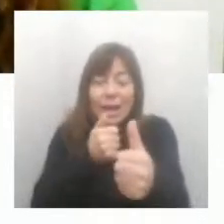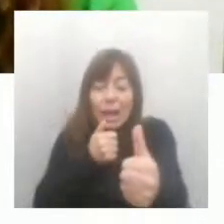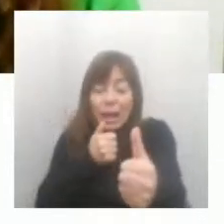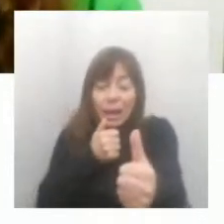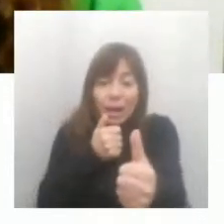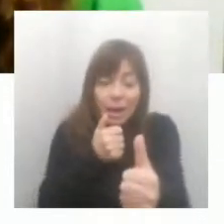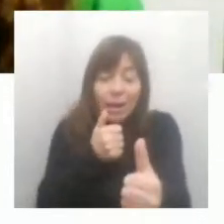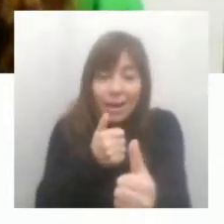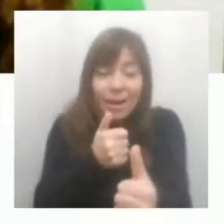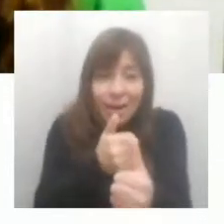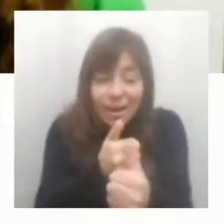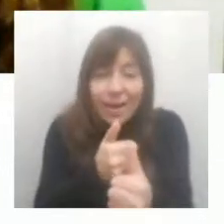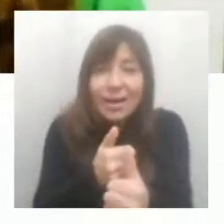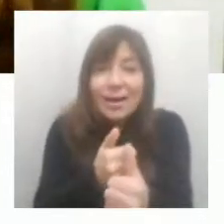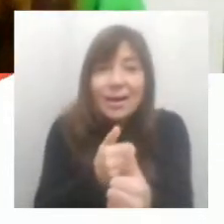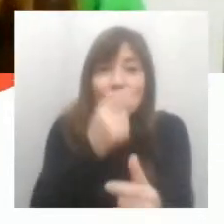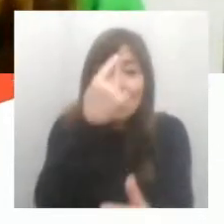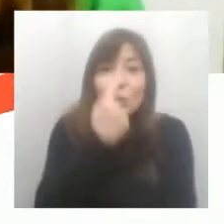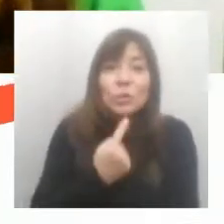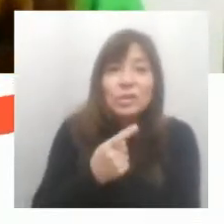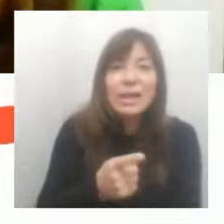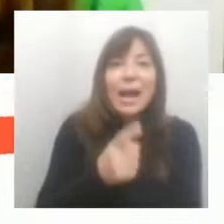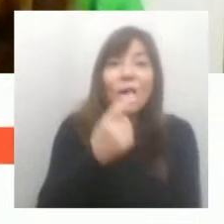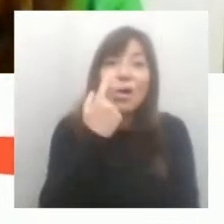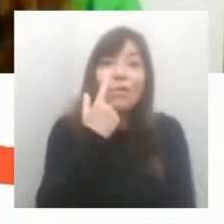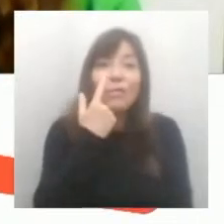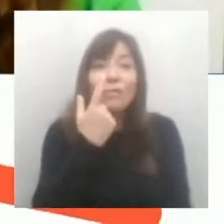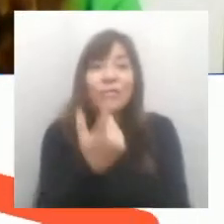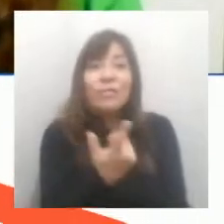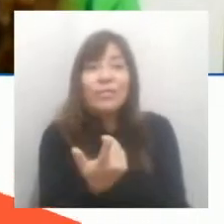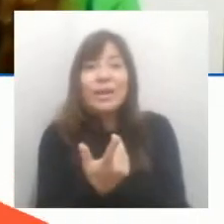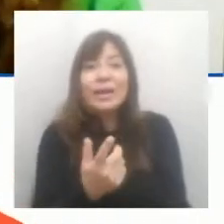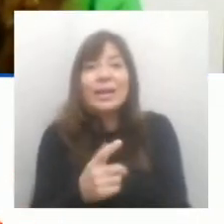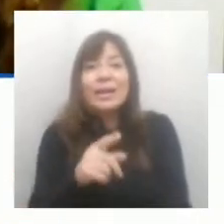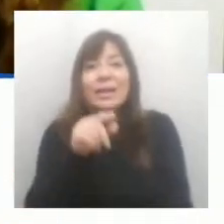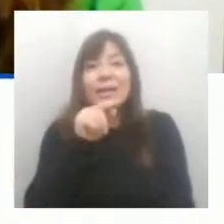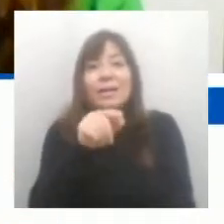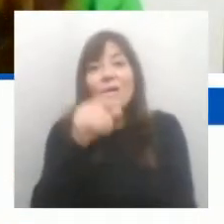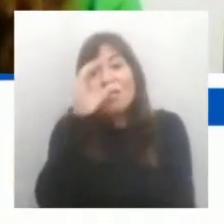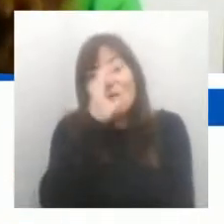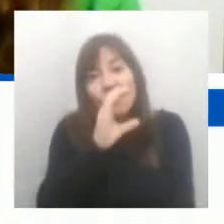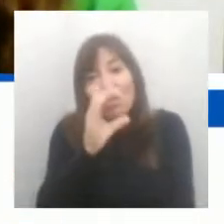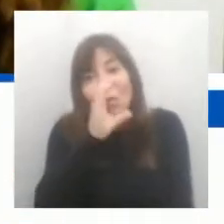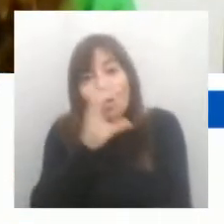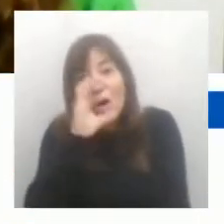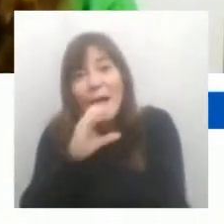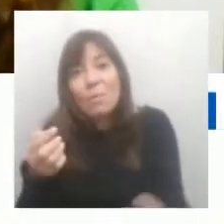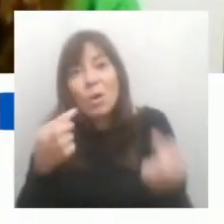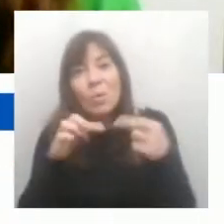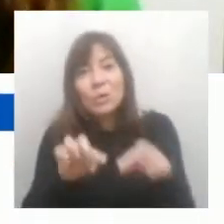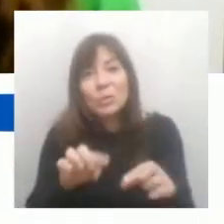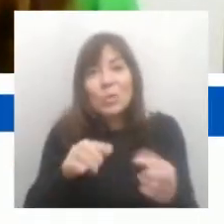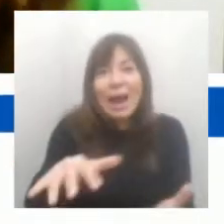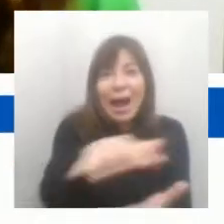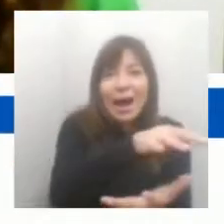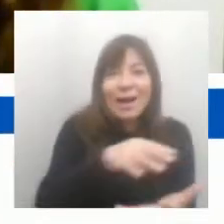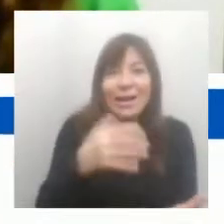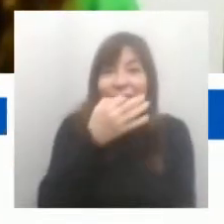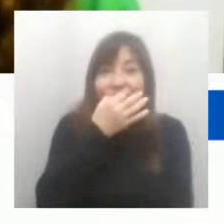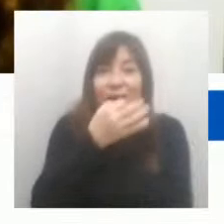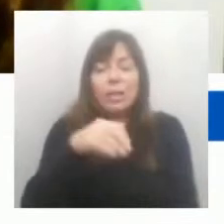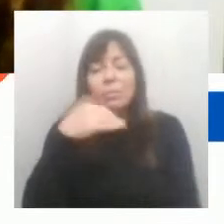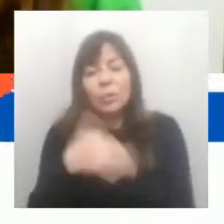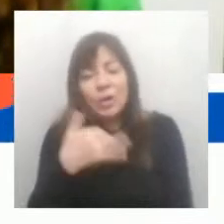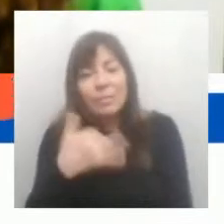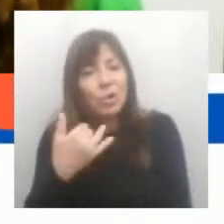museo, podemos ver que efectivamente gozamos también de la oportunidad de tener áreas verdes, lo cual es muy importante para